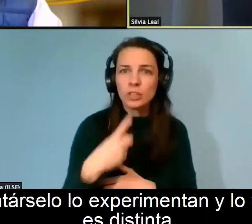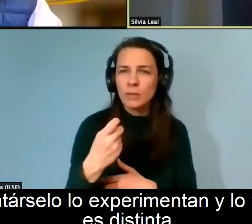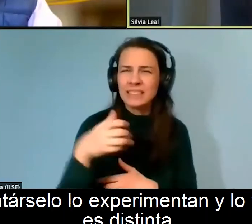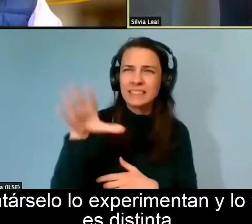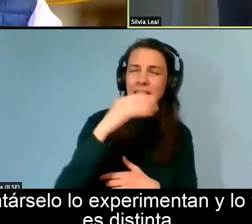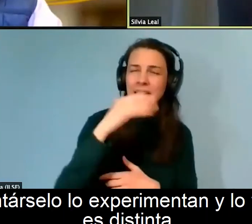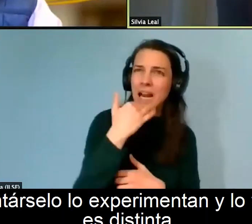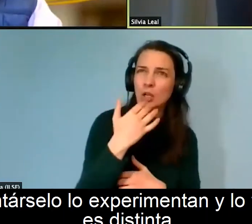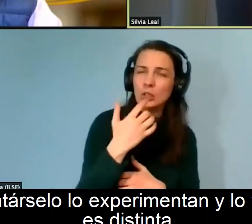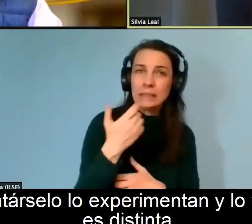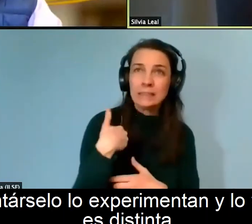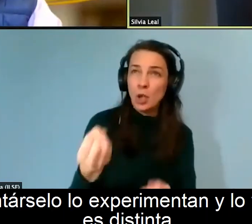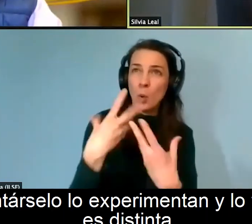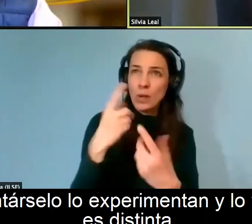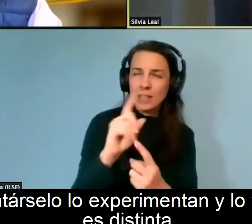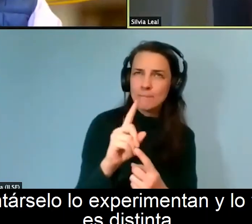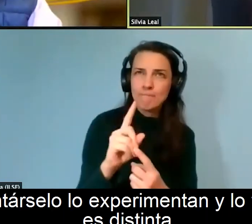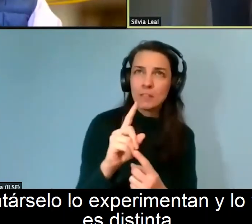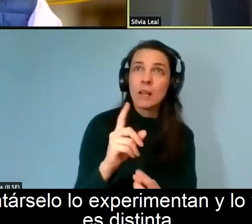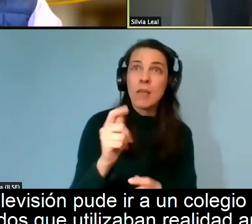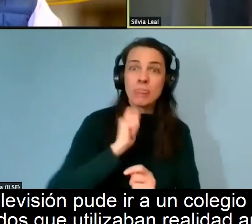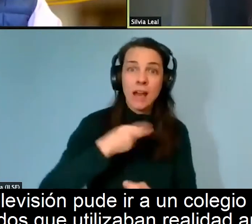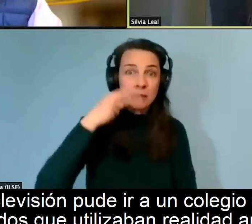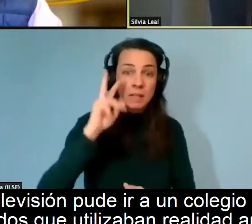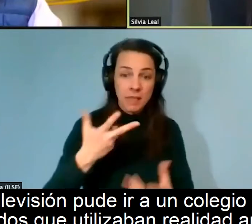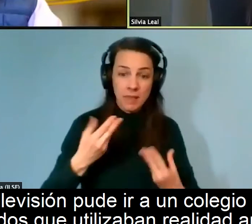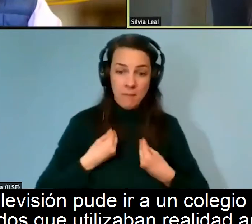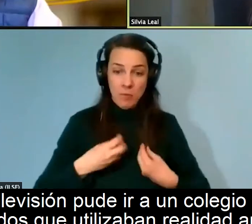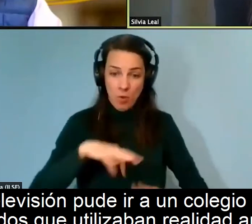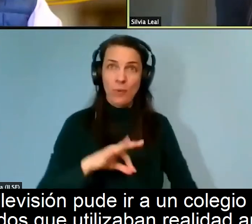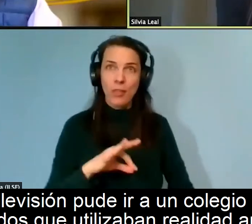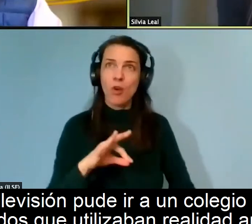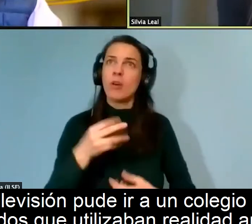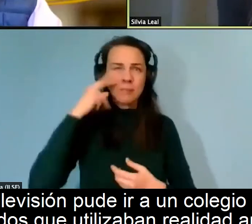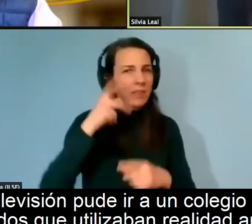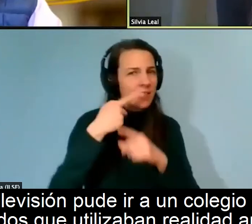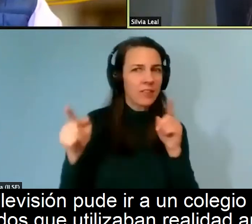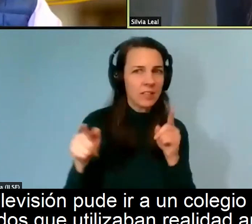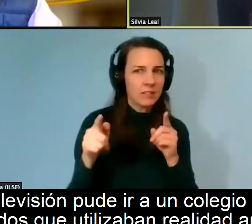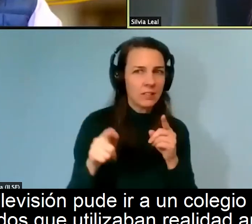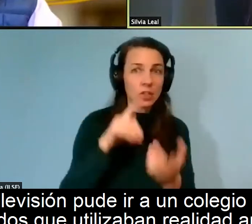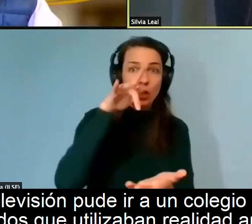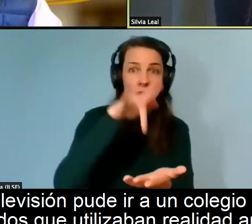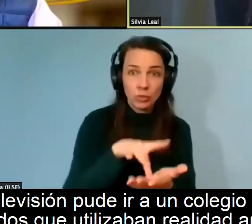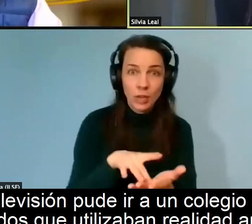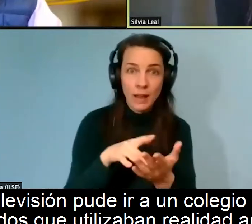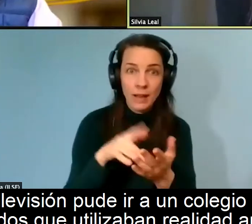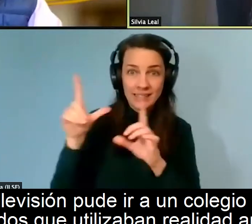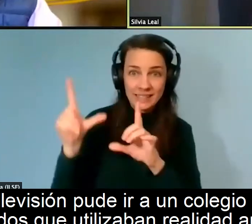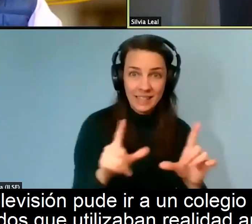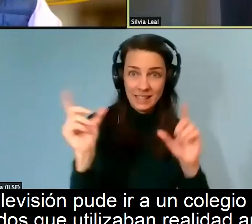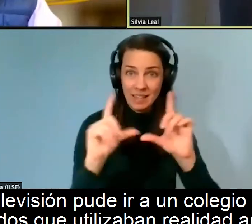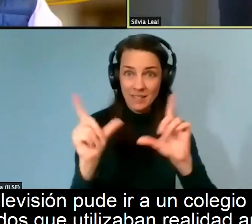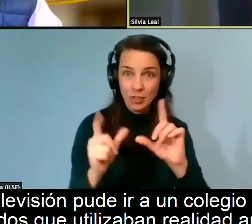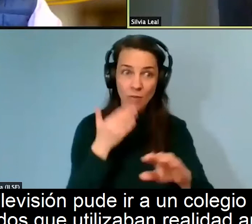lo experimentan y lo ven, la experiencia es distinta. Y en la serie de televisión pude ir a un colegio de Zaragoza con niños,